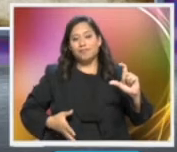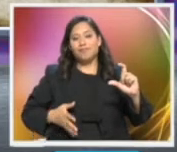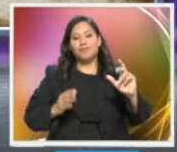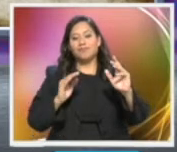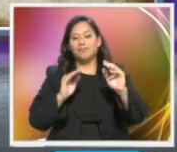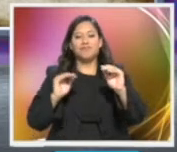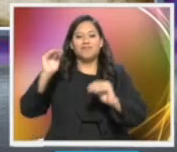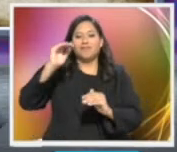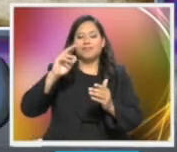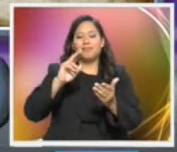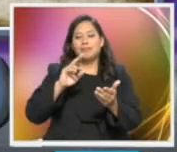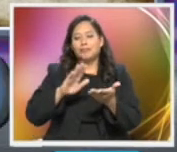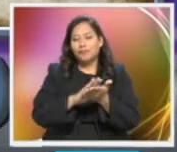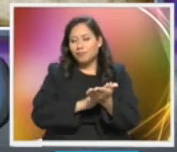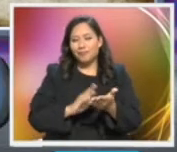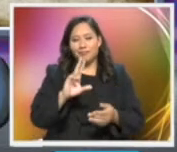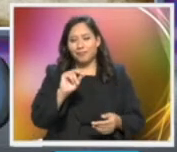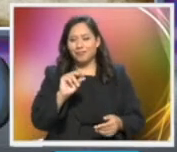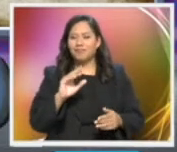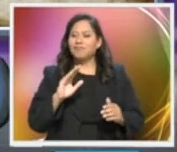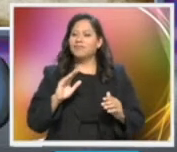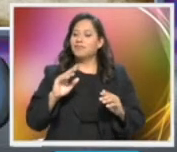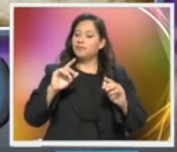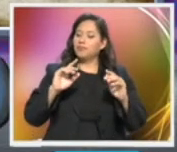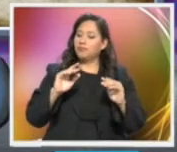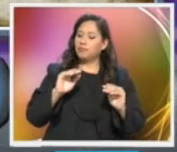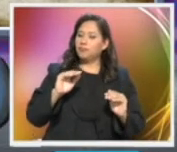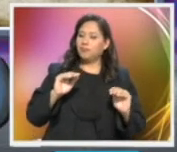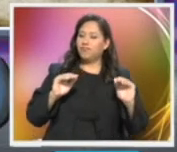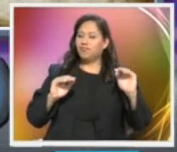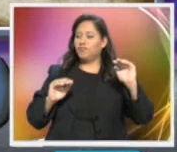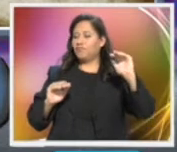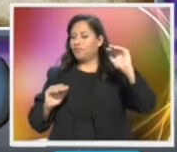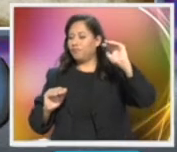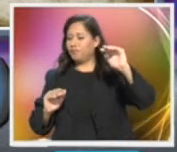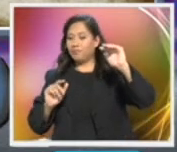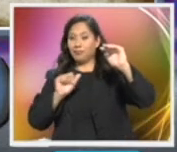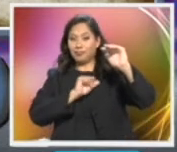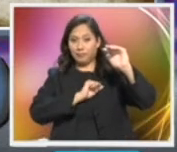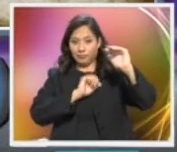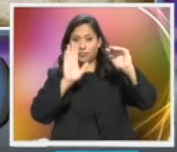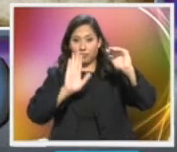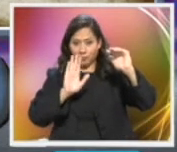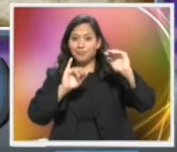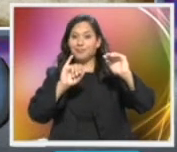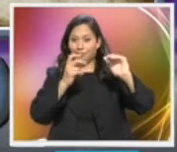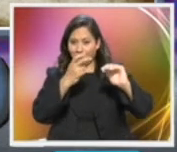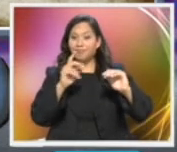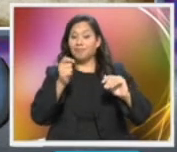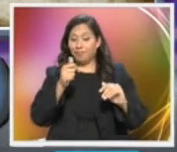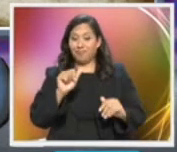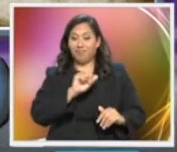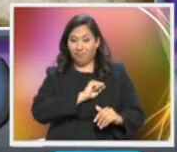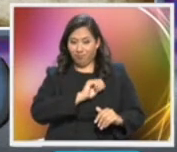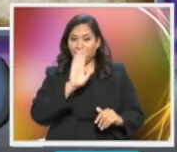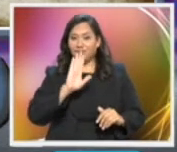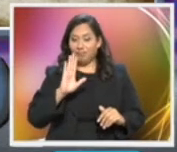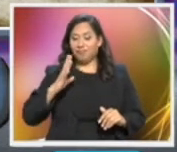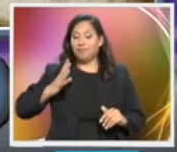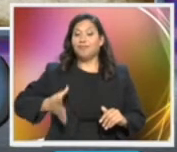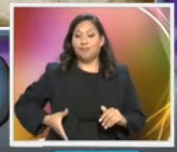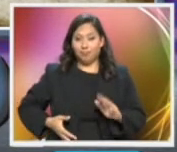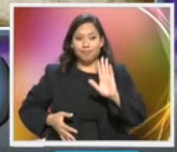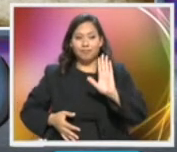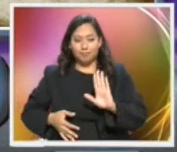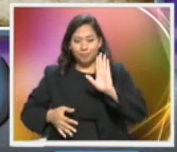sobrevalorado, digamos. Lo ve por encima y él se ve por encima ¿Es como de muchas ego? de las cosas. ¿Sí? Exactamente. Como buen artista,